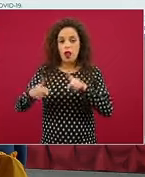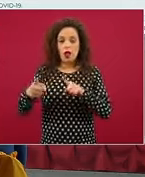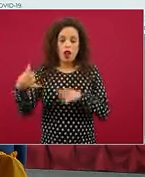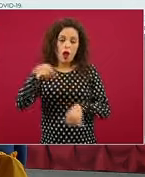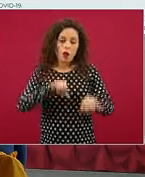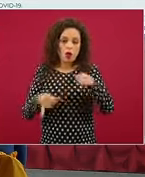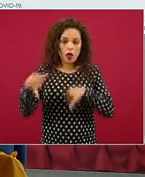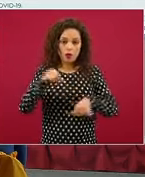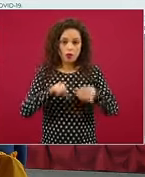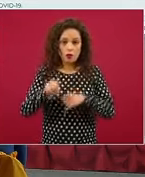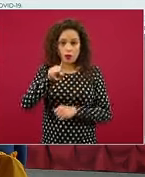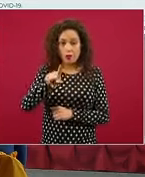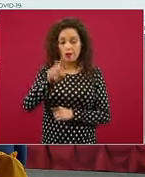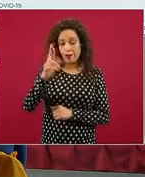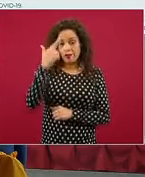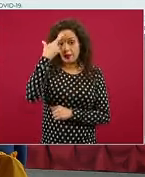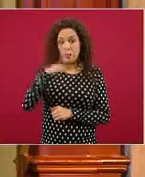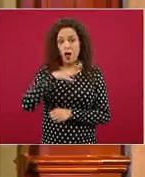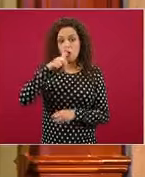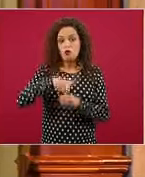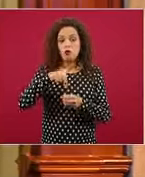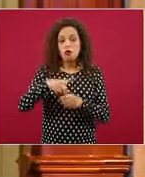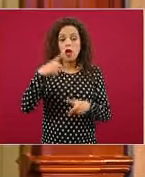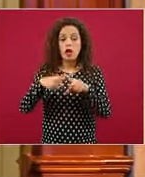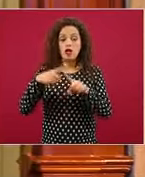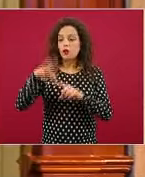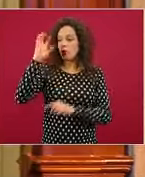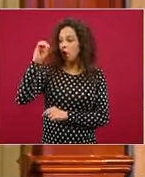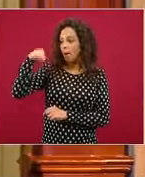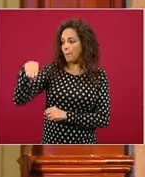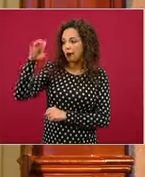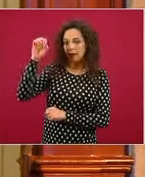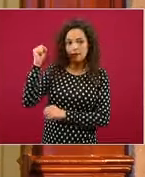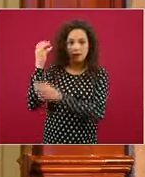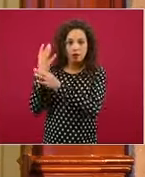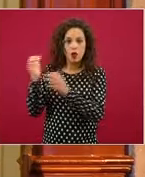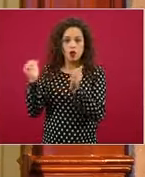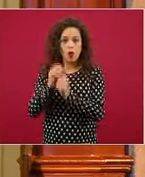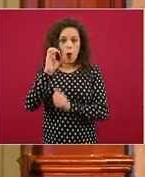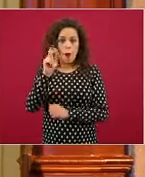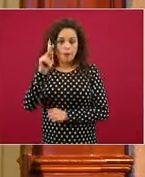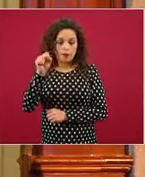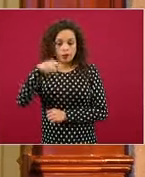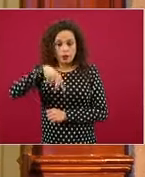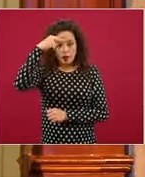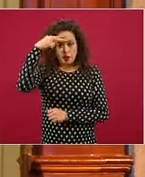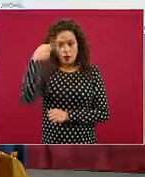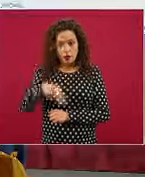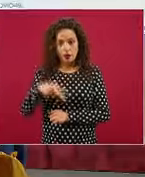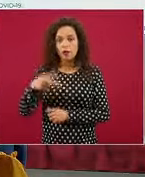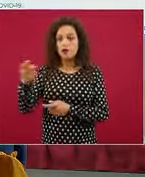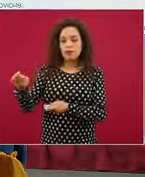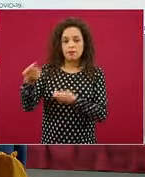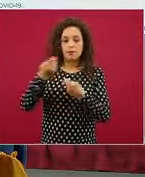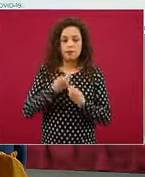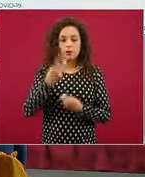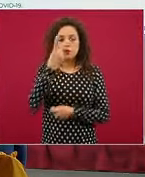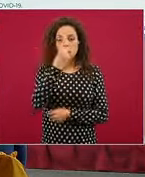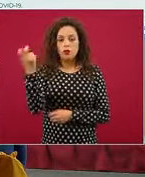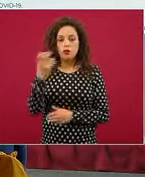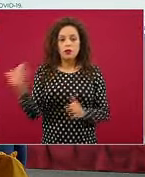tenemos una donación que hizo la Organización Mundial de la Salud a través de la OPS, en donde México recibirá